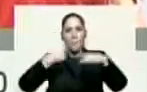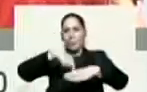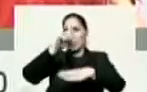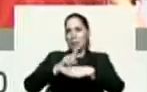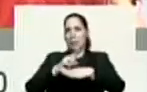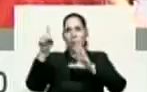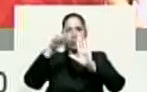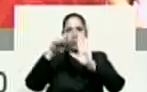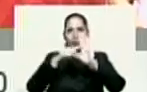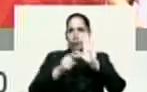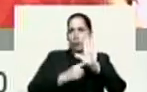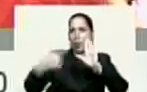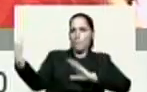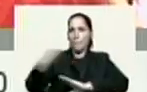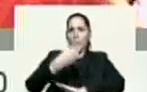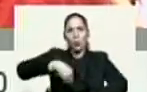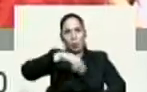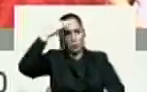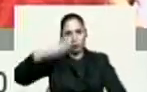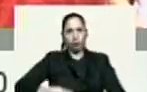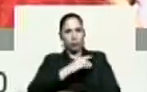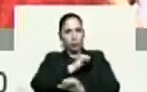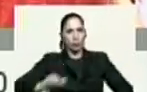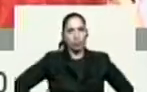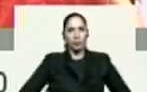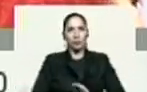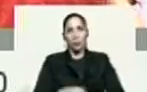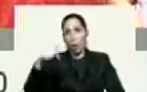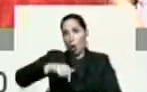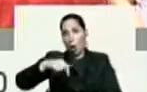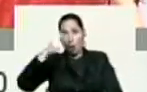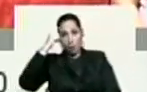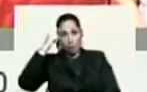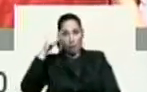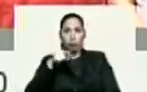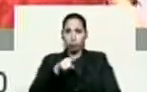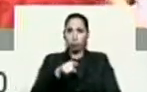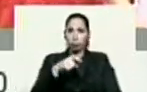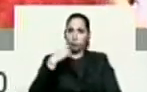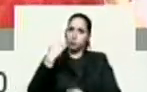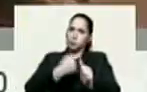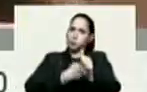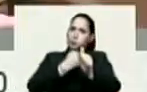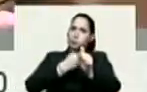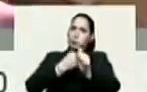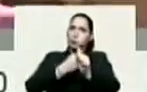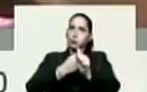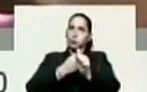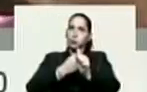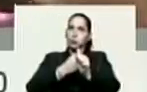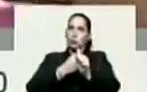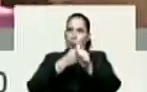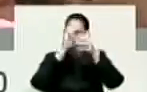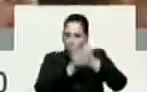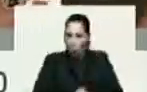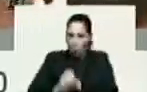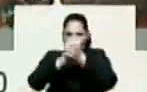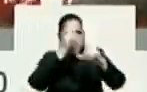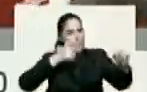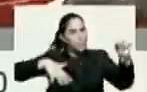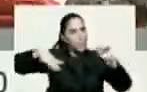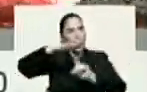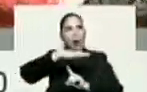mandan en nuestra Fuerza Armada. Y hoy día, ahí estamos, unidos al pueblo y la Fuerza Armada,